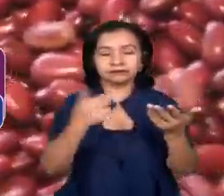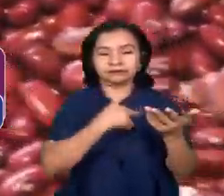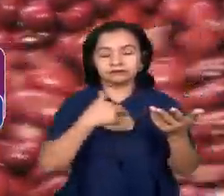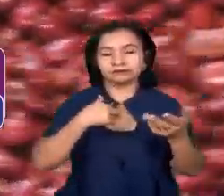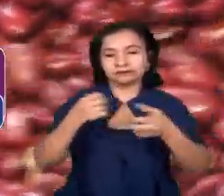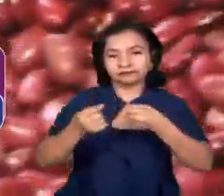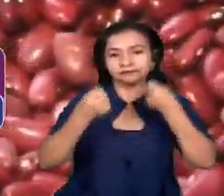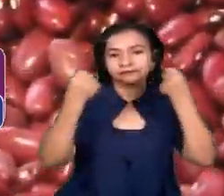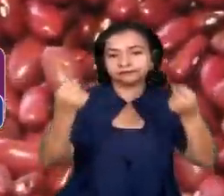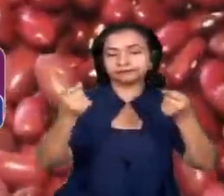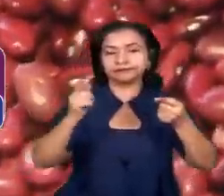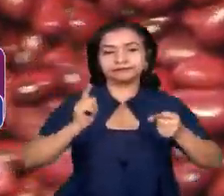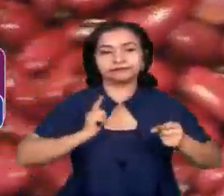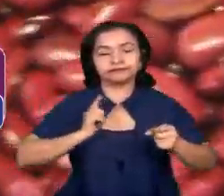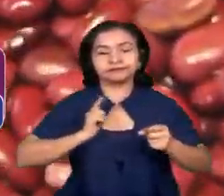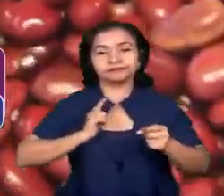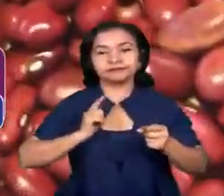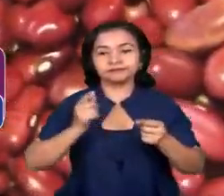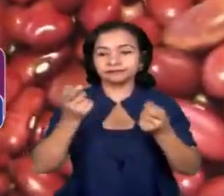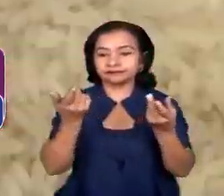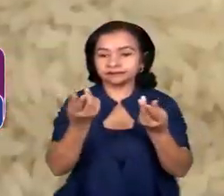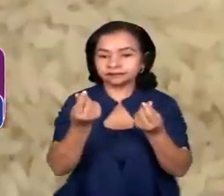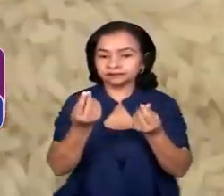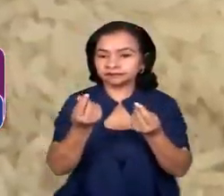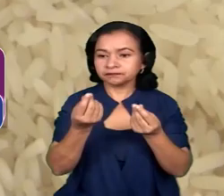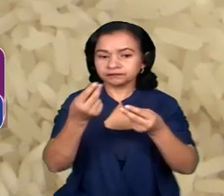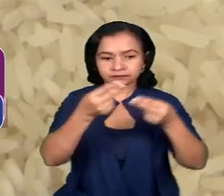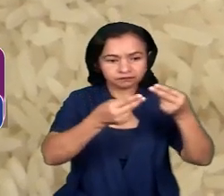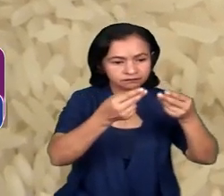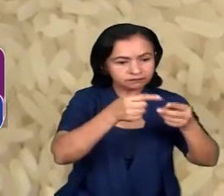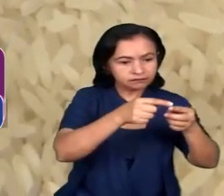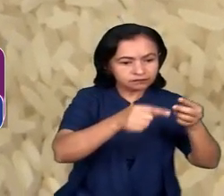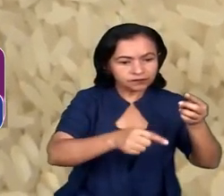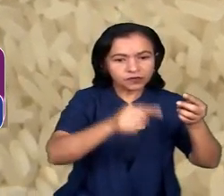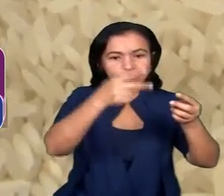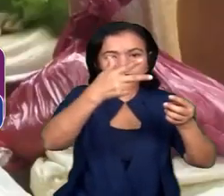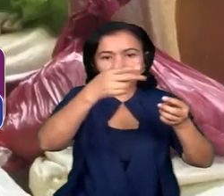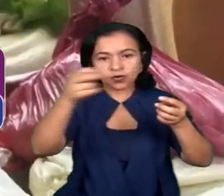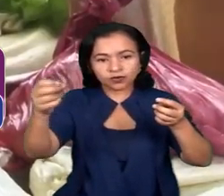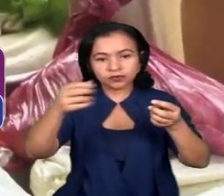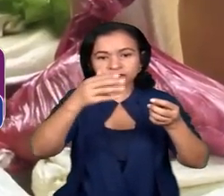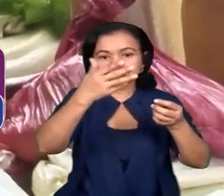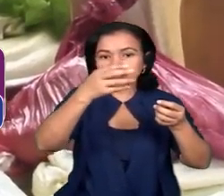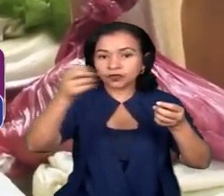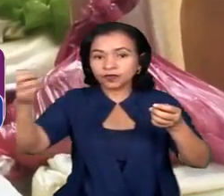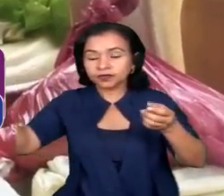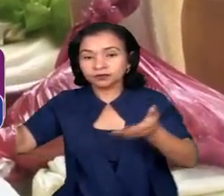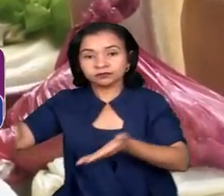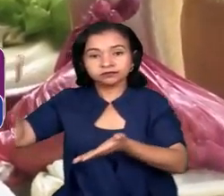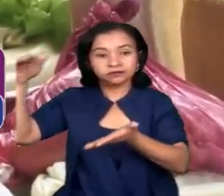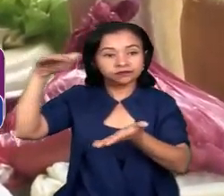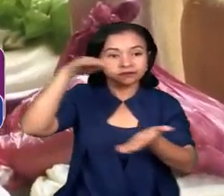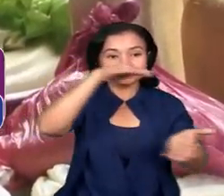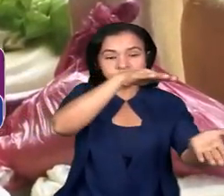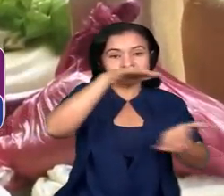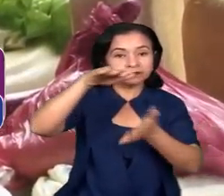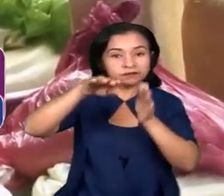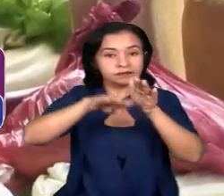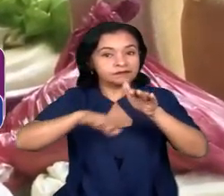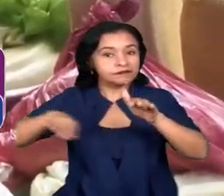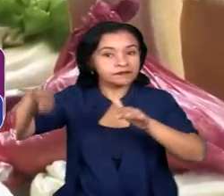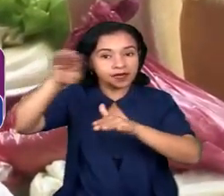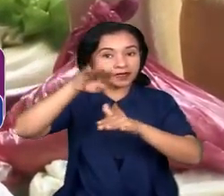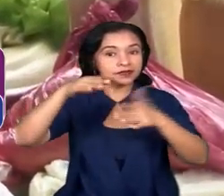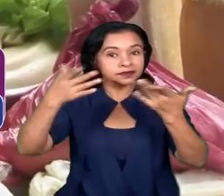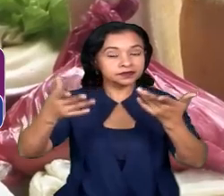fuertes, tenemos los inventarios bastante grandes, alrededor de 800, 900 contenedores han entrado. Exacto. Un poco más, tal